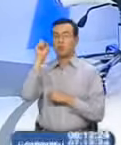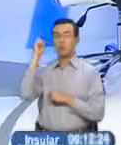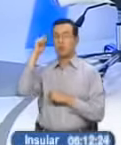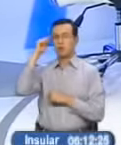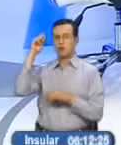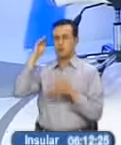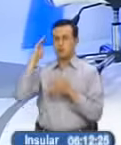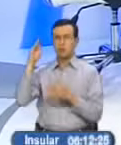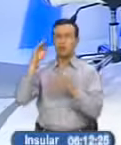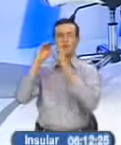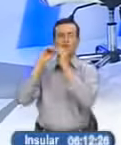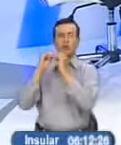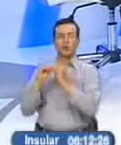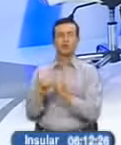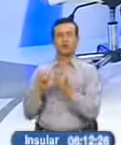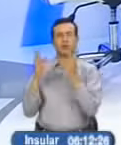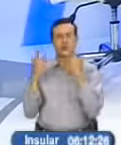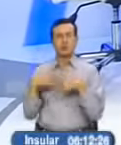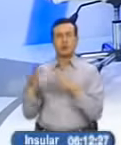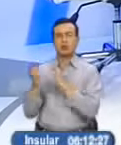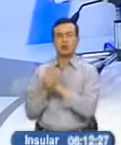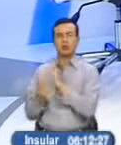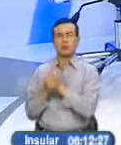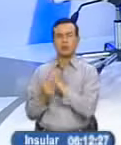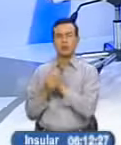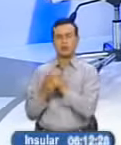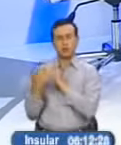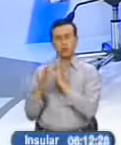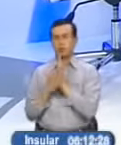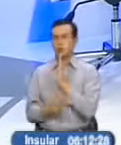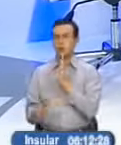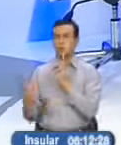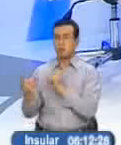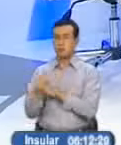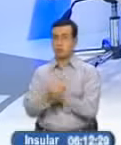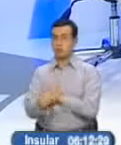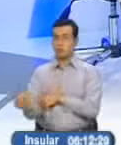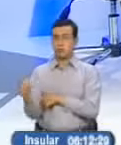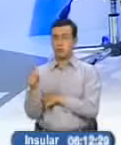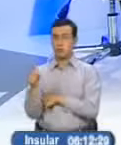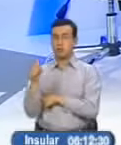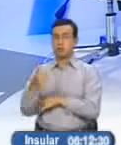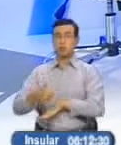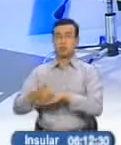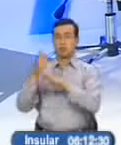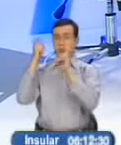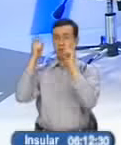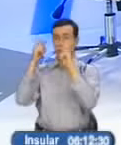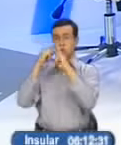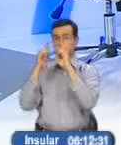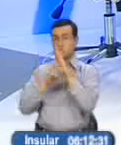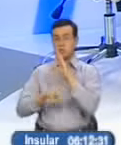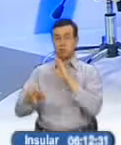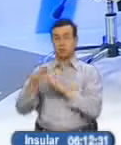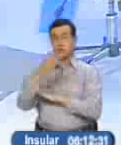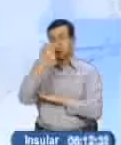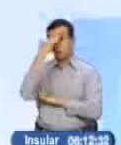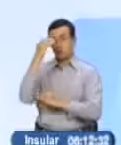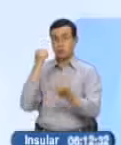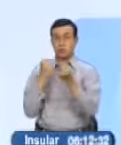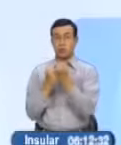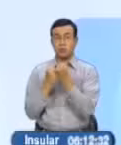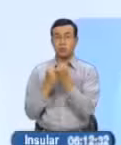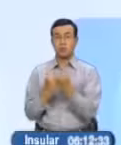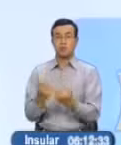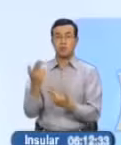Estado, desde la formación que se ha dado y las capacitaciones que se ha dado a quienes están al frente de los albergues. Recordemos que ahí nos están apoyando